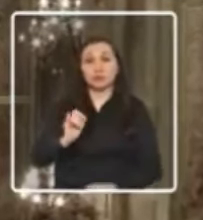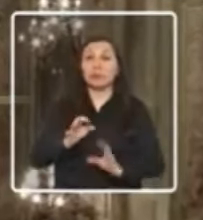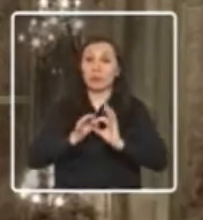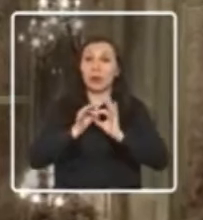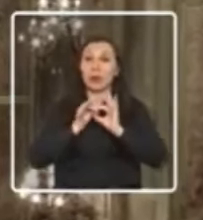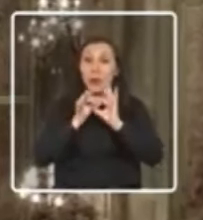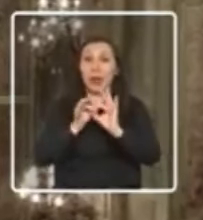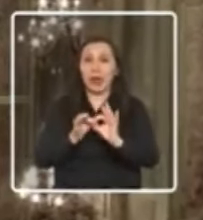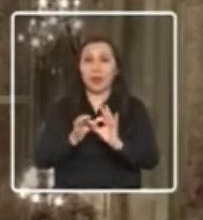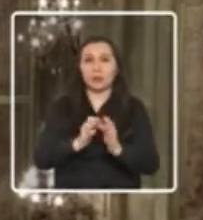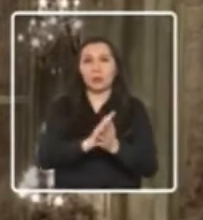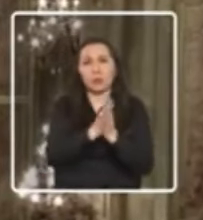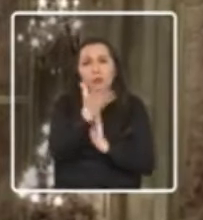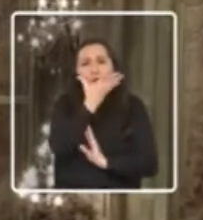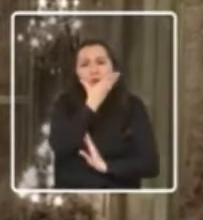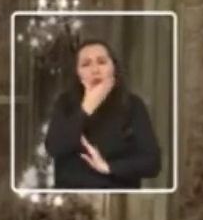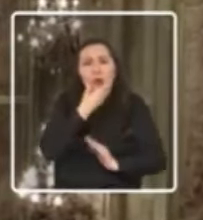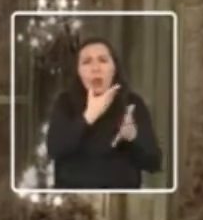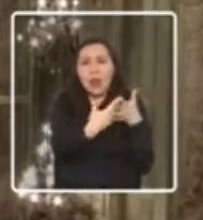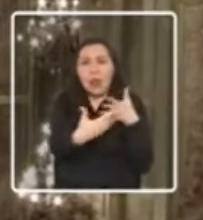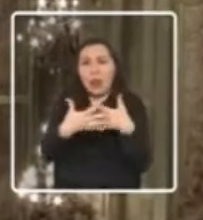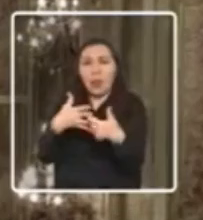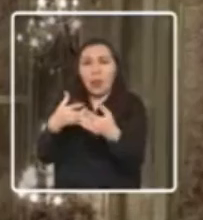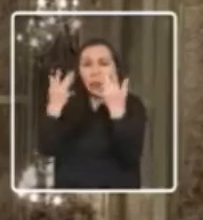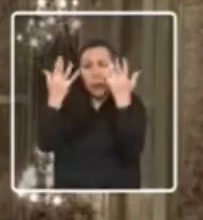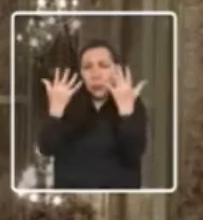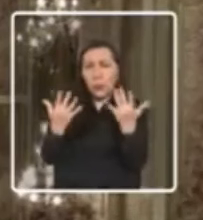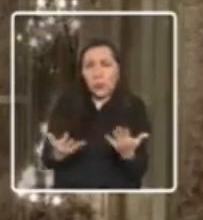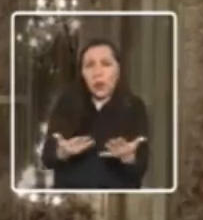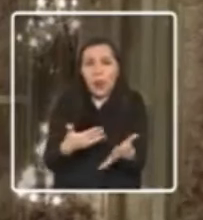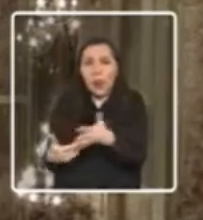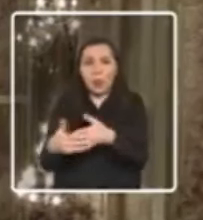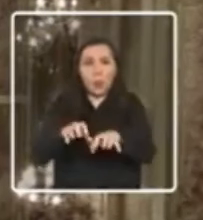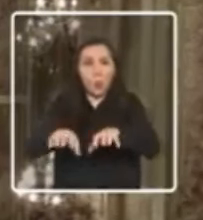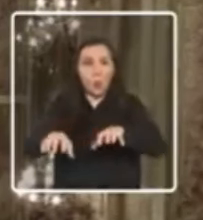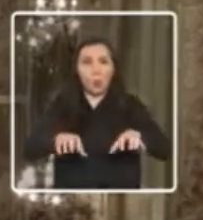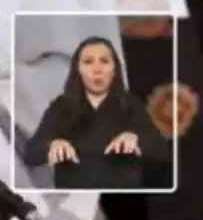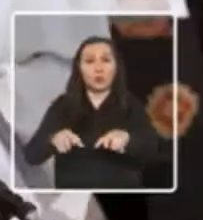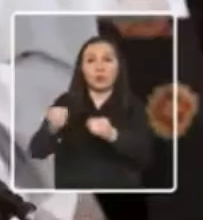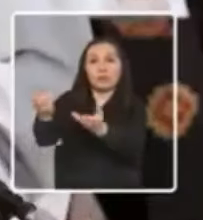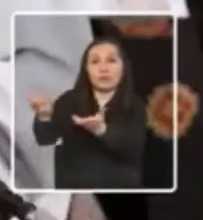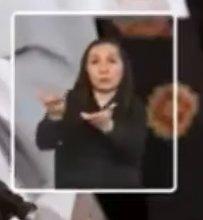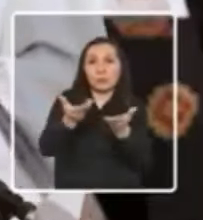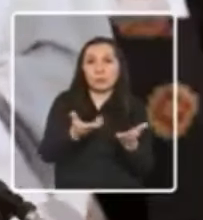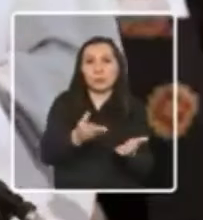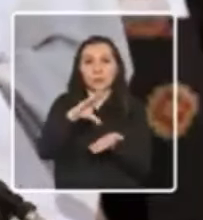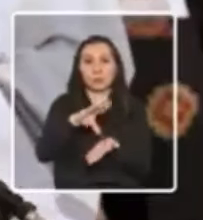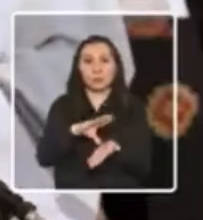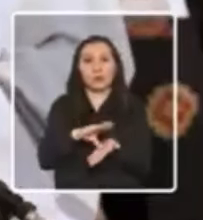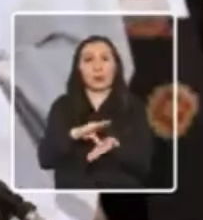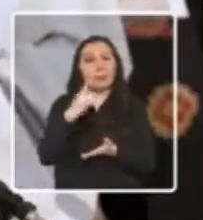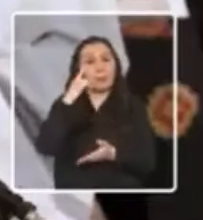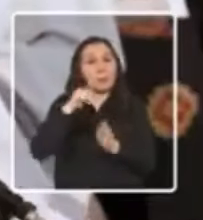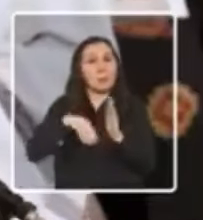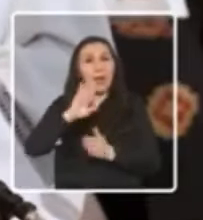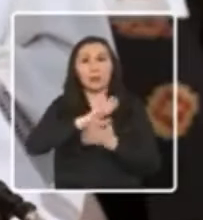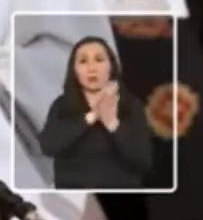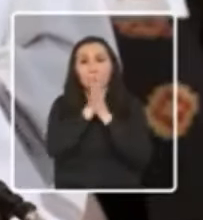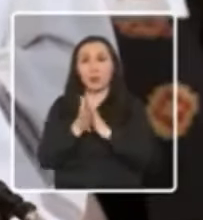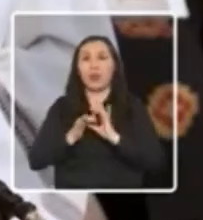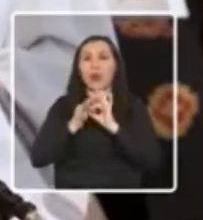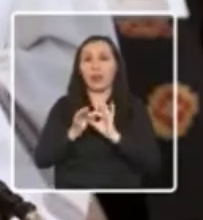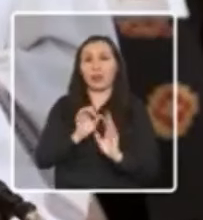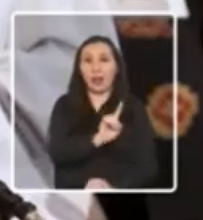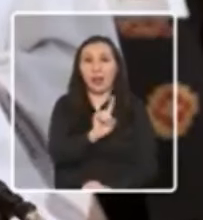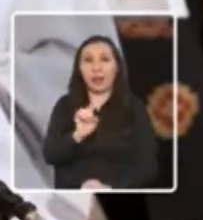de el proyecto de le tanas los argumentos que después de la misa no no mandado un